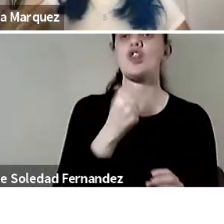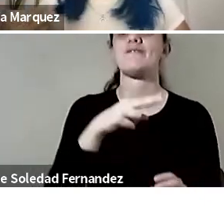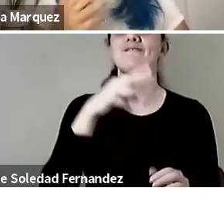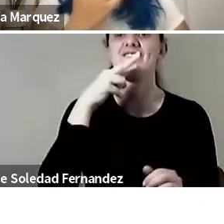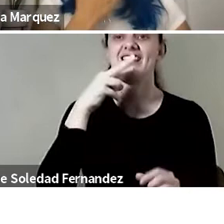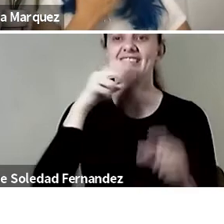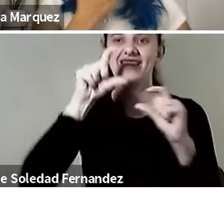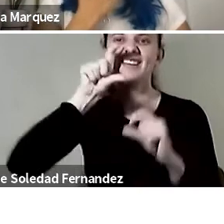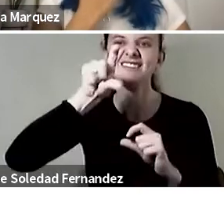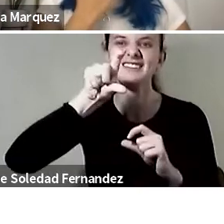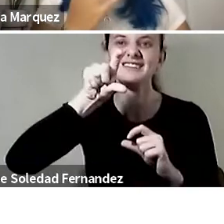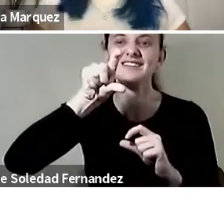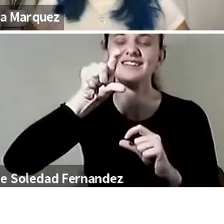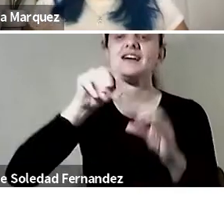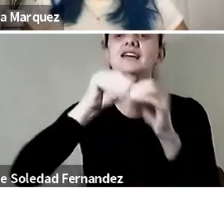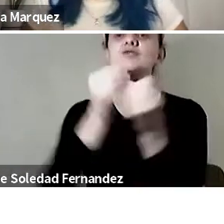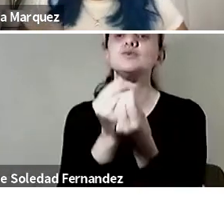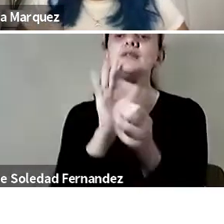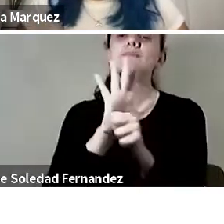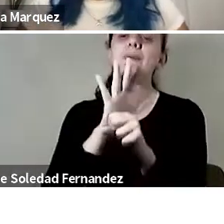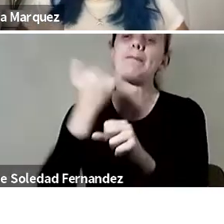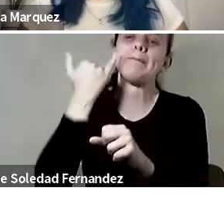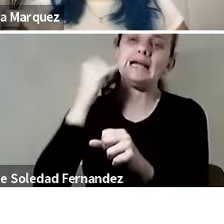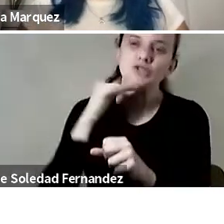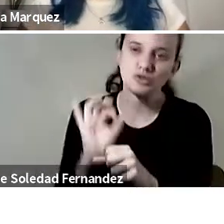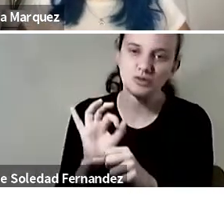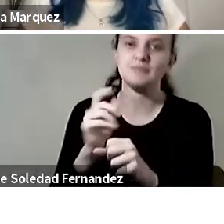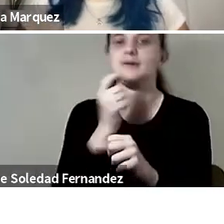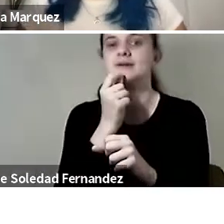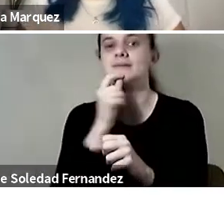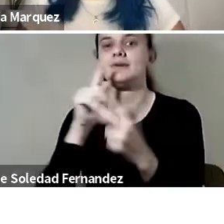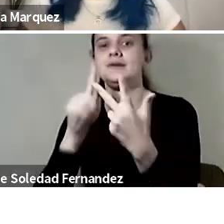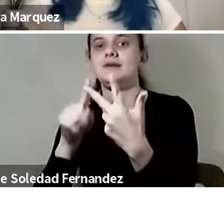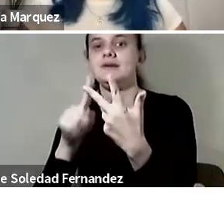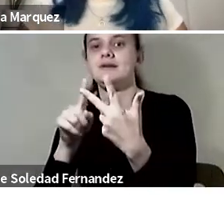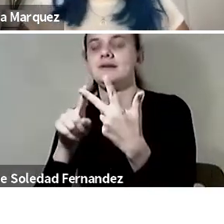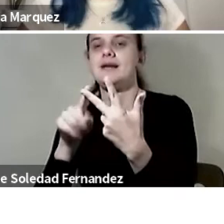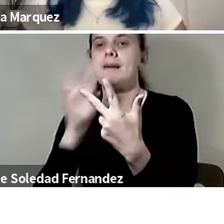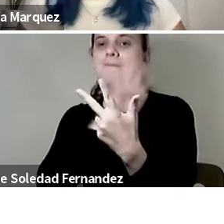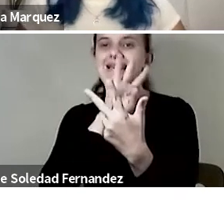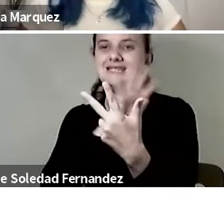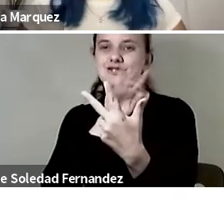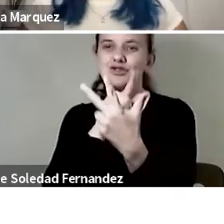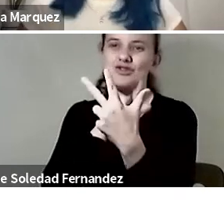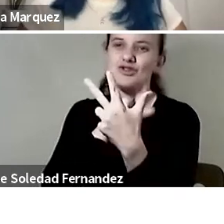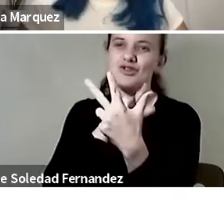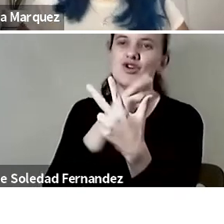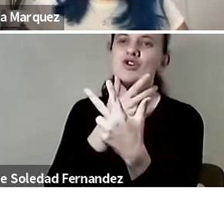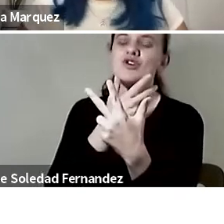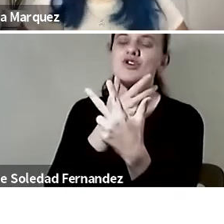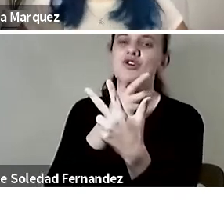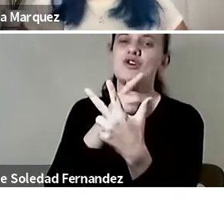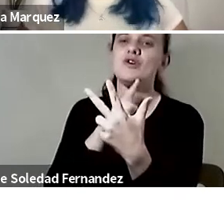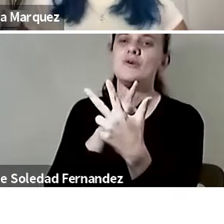su contraparte de decir, bueno, el verde, ¿sí?, es para, no sé, el resultado de mayo, el rojo es el